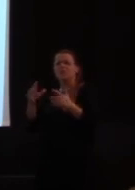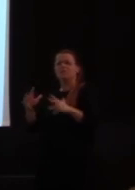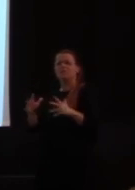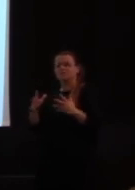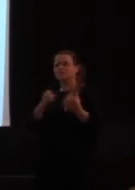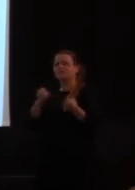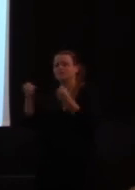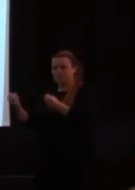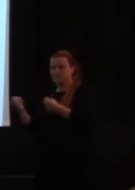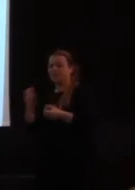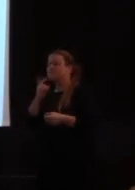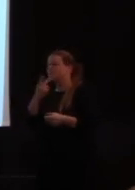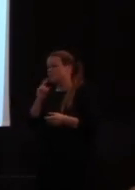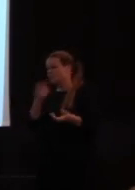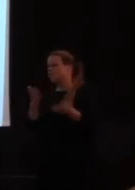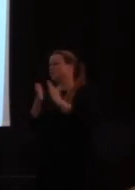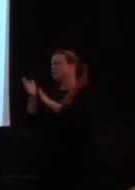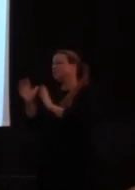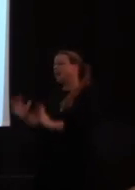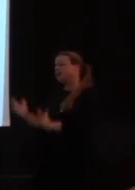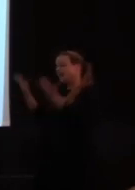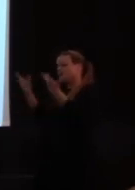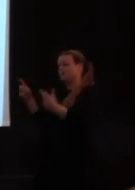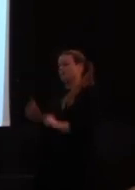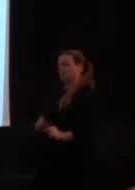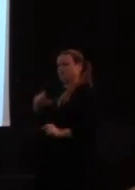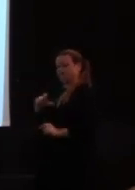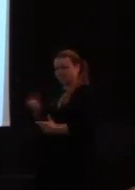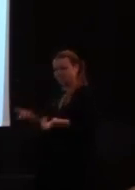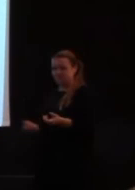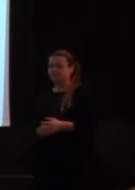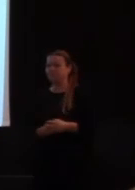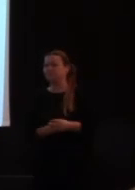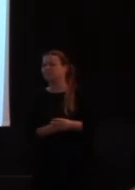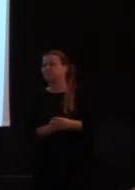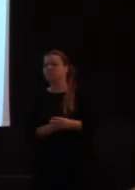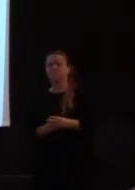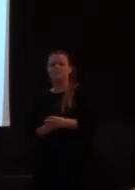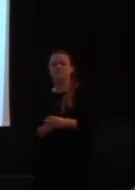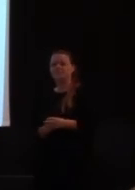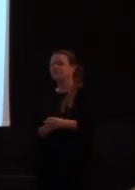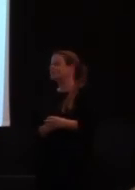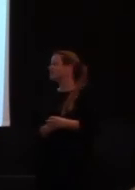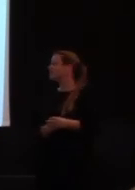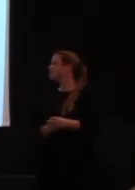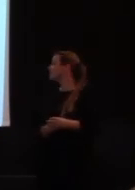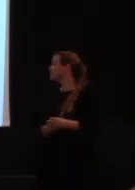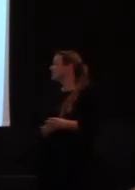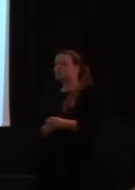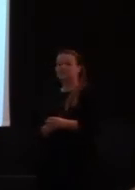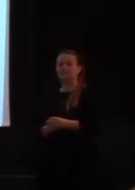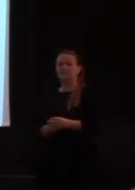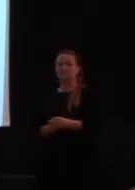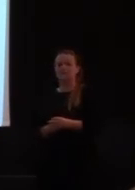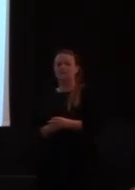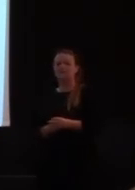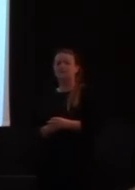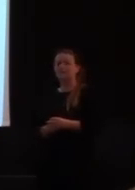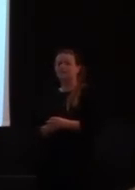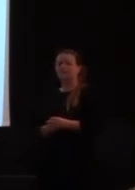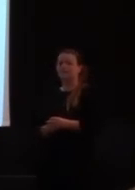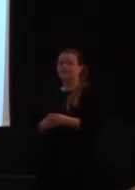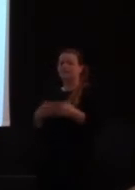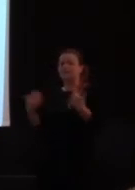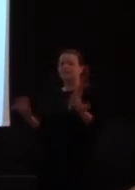como actúan ellos, ¿no? Salvar en la medida de lo posible. Bueno, bueno, si es la que os he contado antes, se debe más